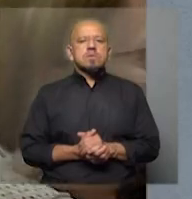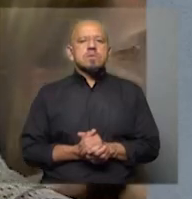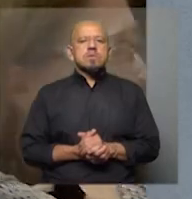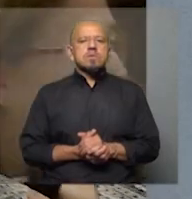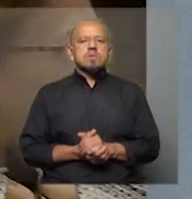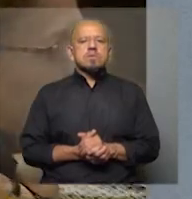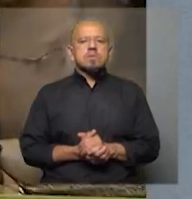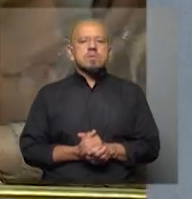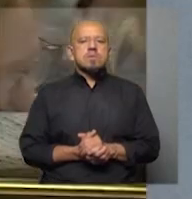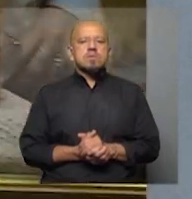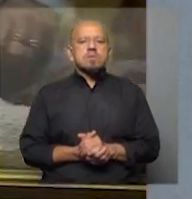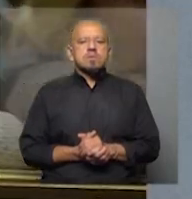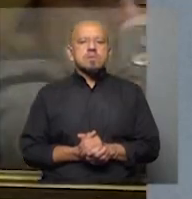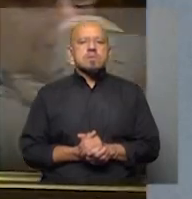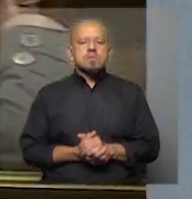vamos